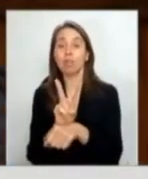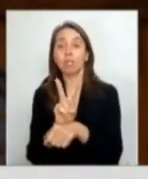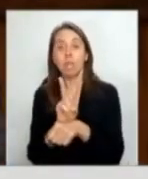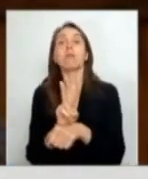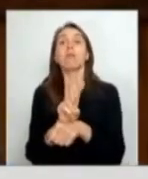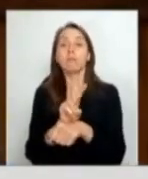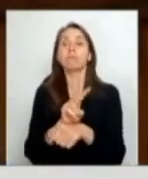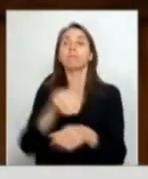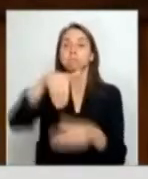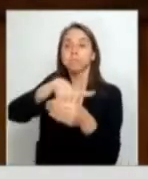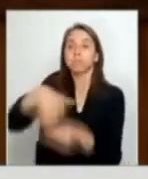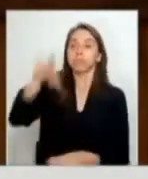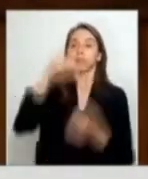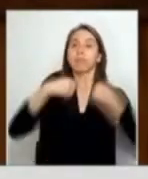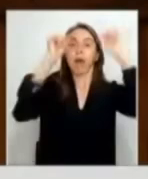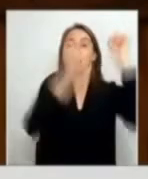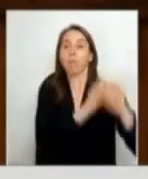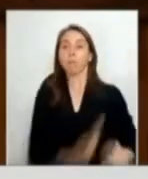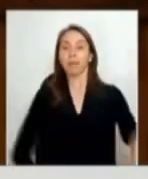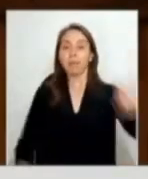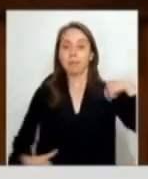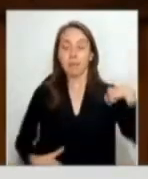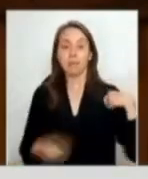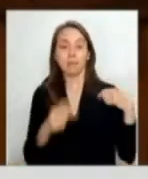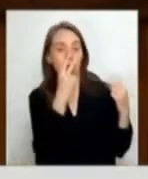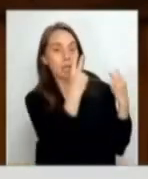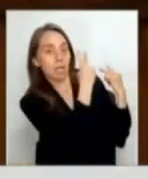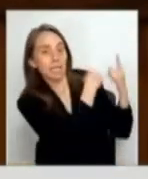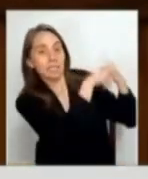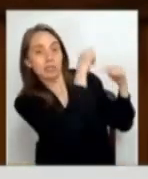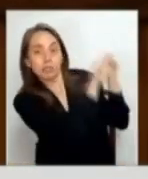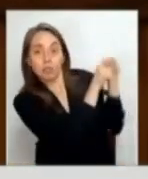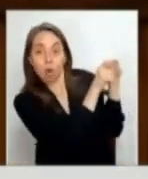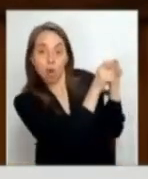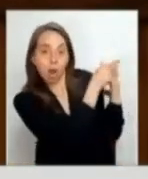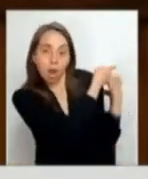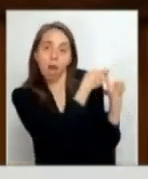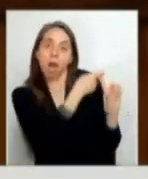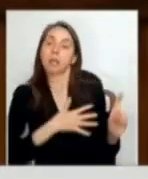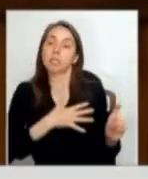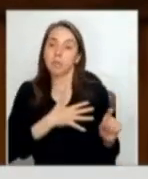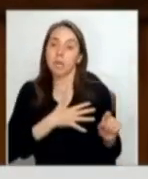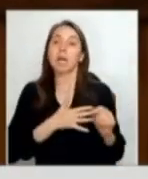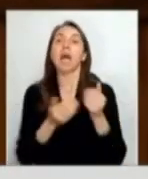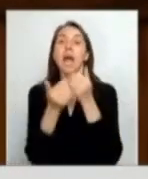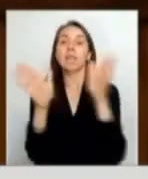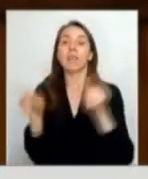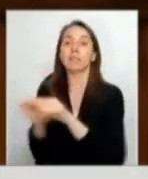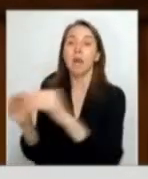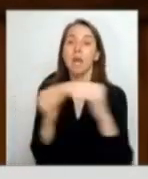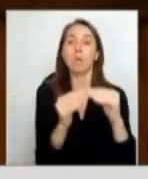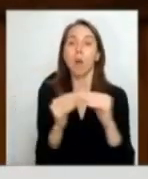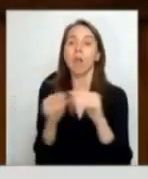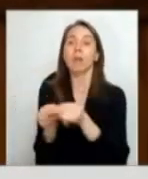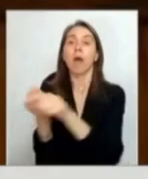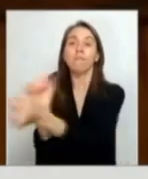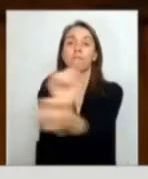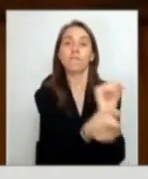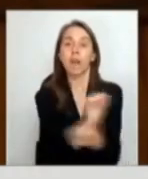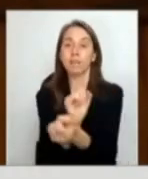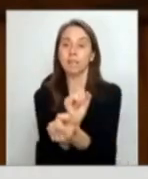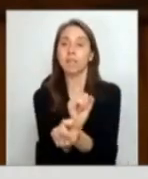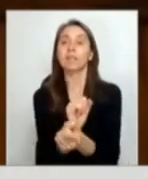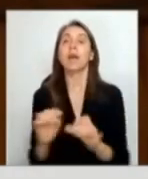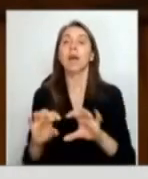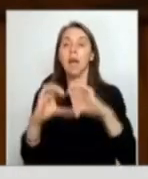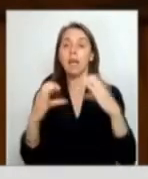Que ellos nos sigan inspirando y con ellos los valores de libertad, igualdad y fraternidad. Termino, honorable Cámara, diciendo